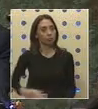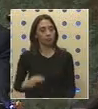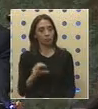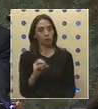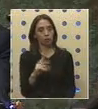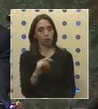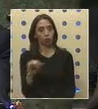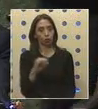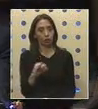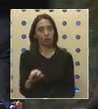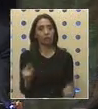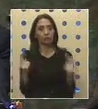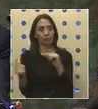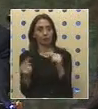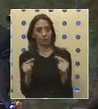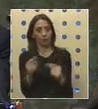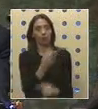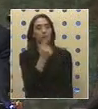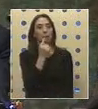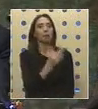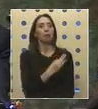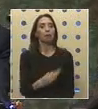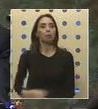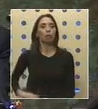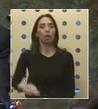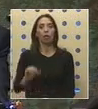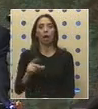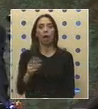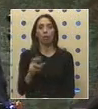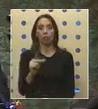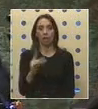Para continuar el debate, ofrezco la palabra al diputado Andrade.